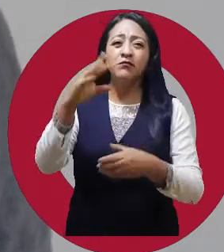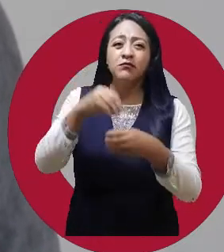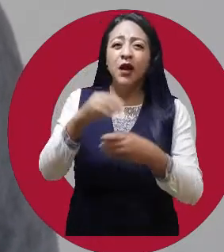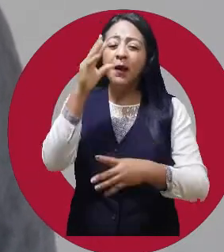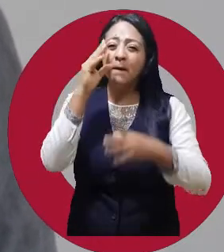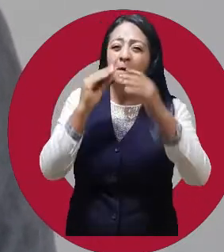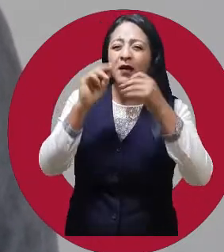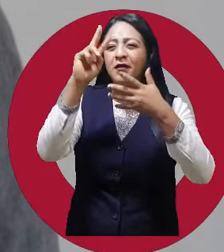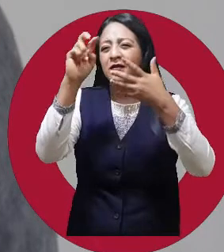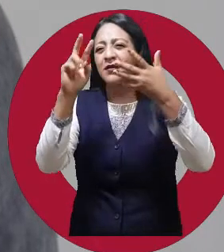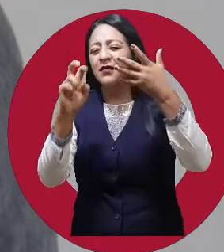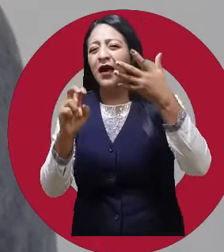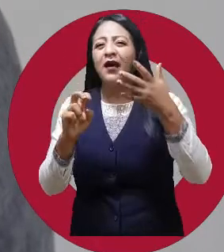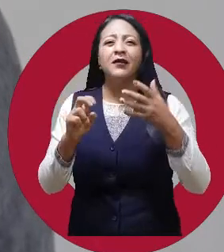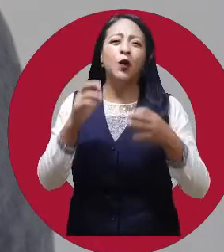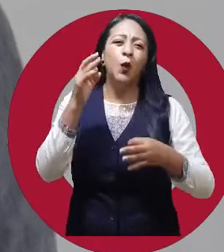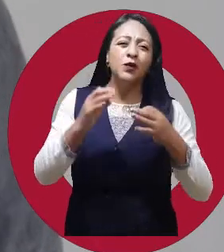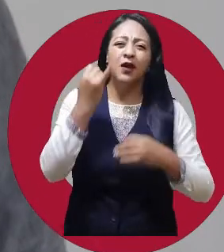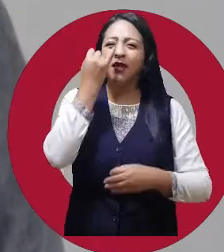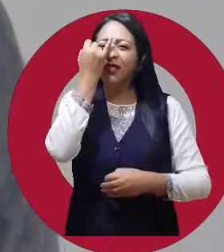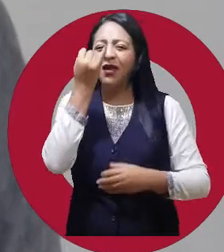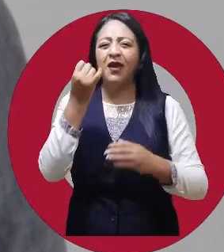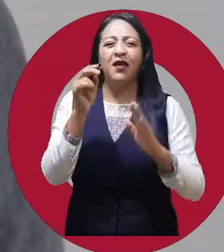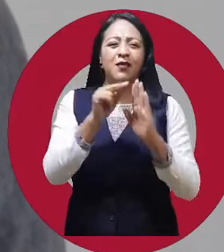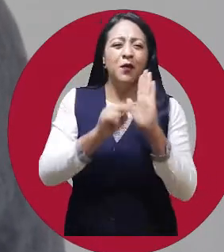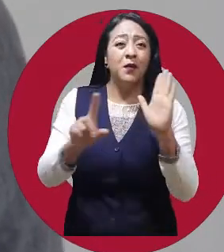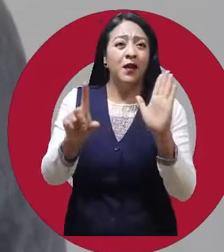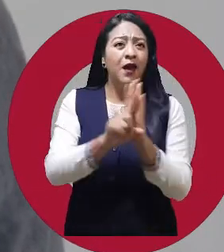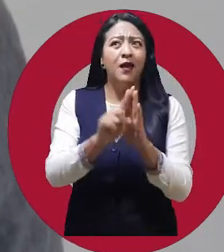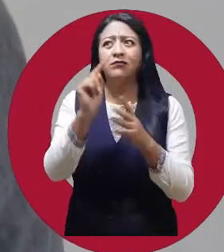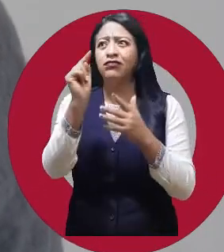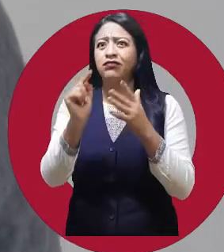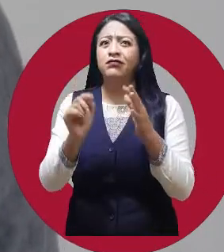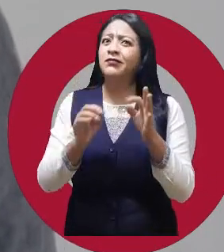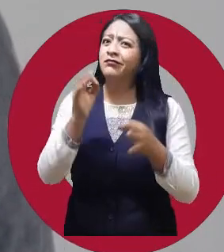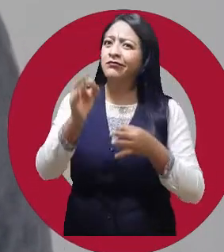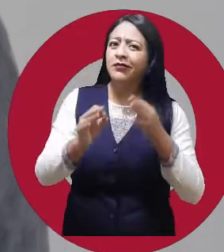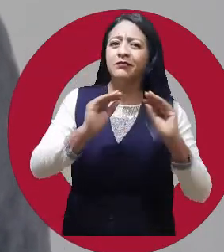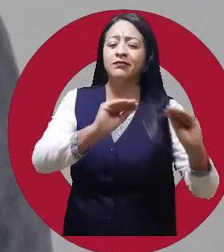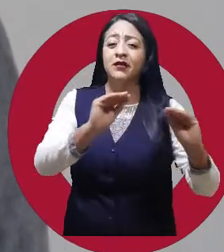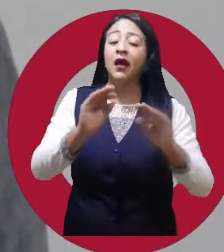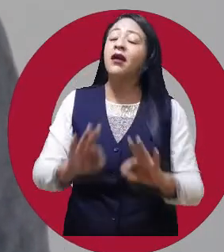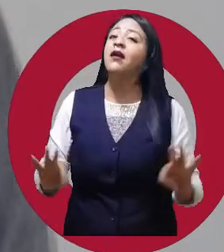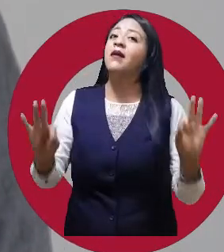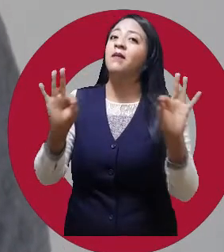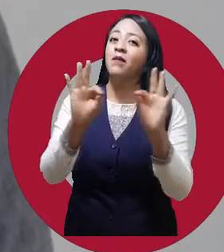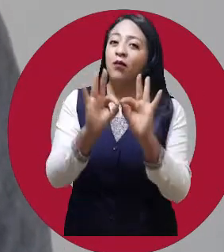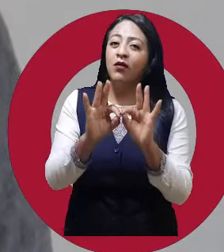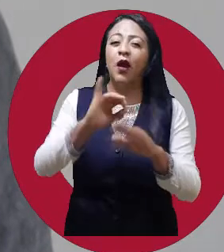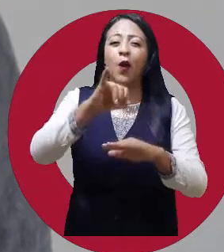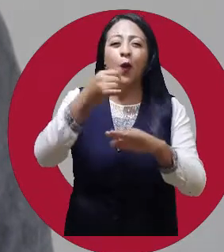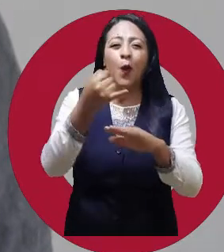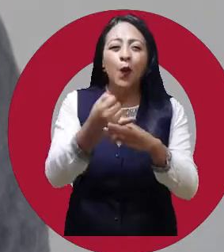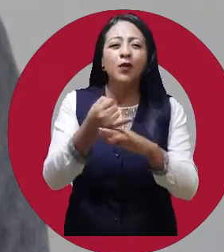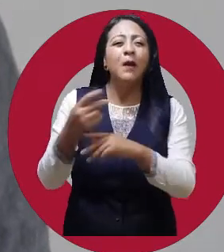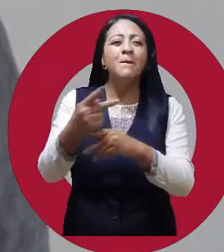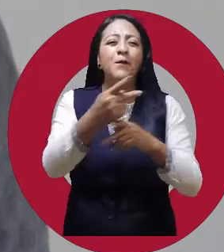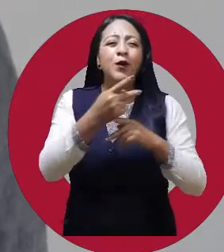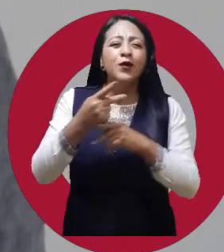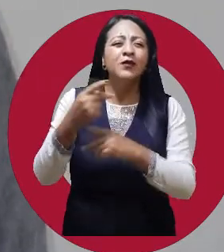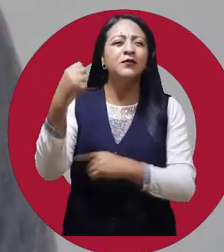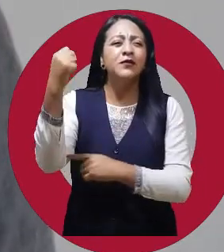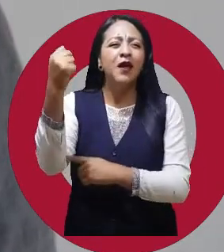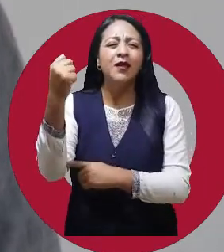normativa legal, lo que es justicia indígena, las funciones mismas de los consejos cantonales y también de las juntas cantonales de protección